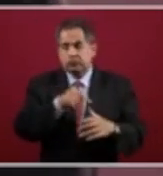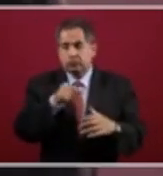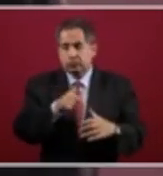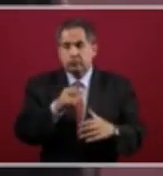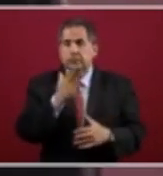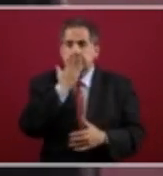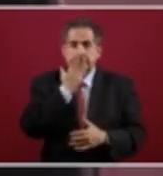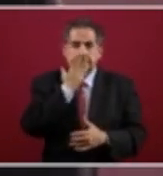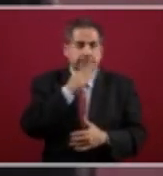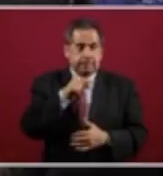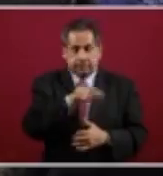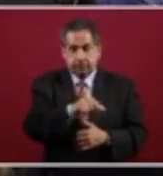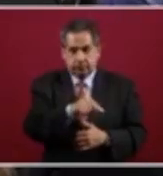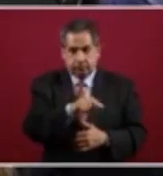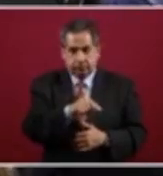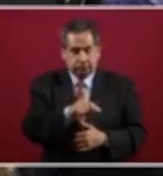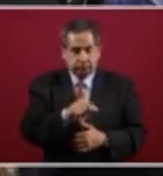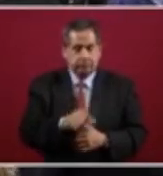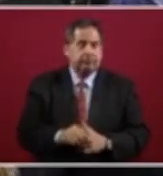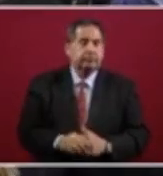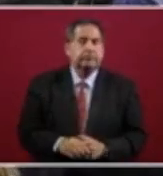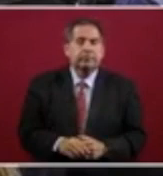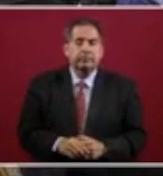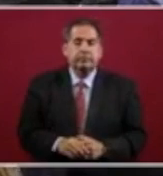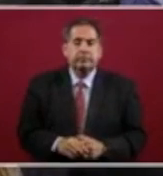de Sonora,